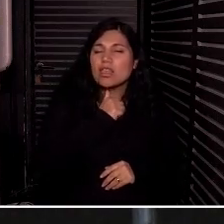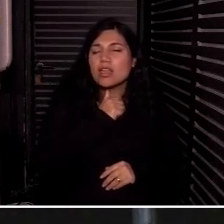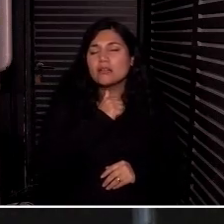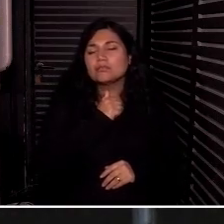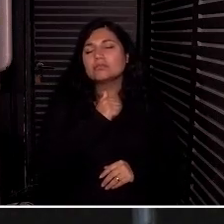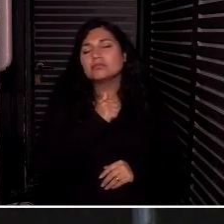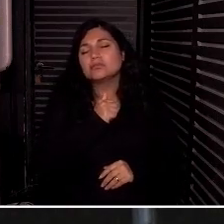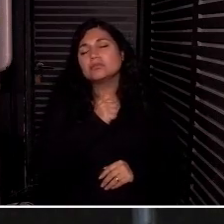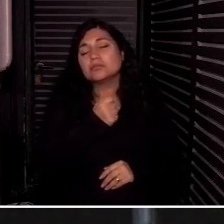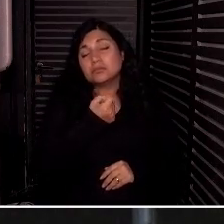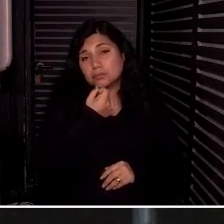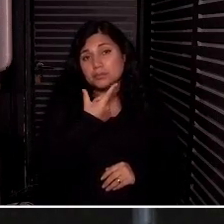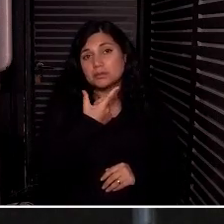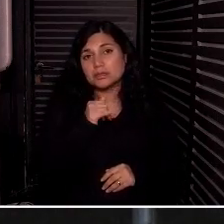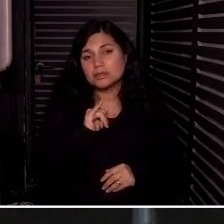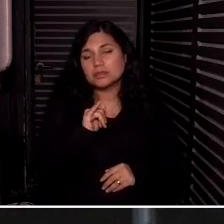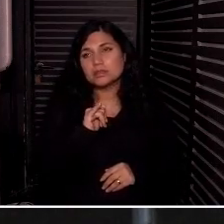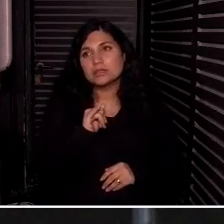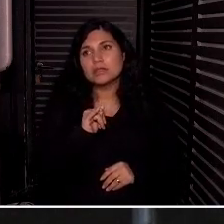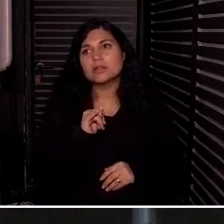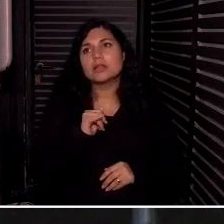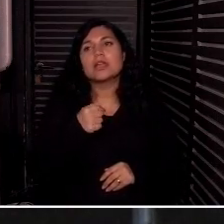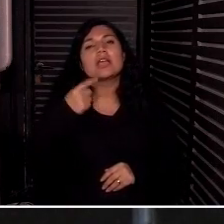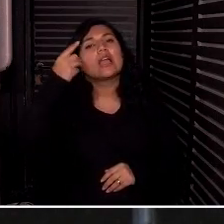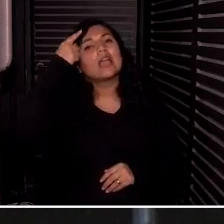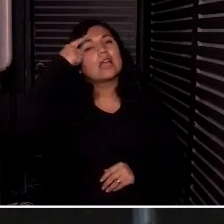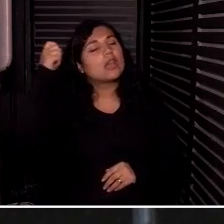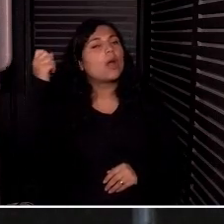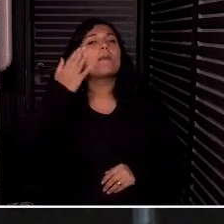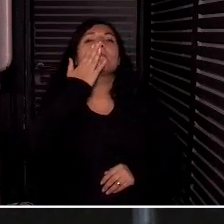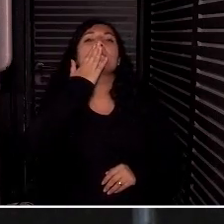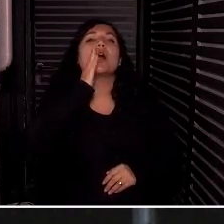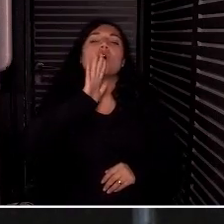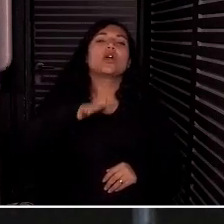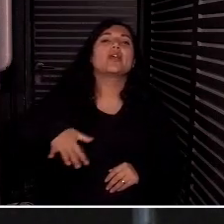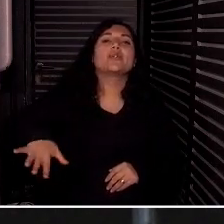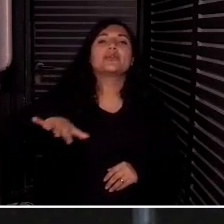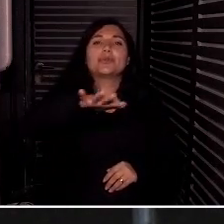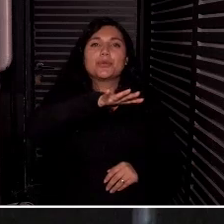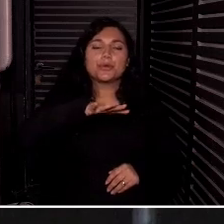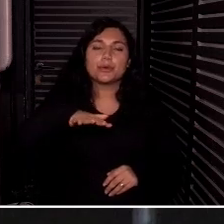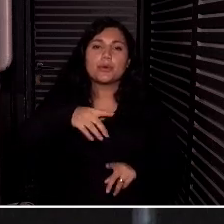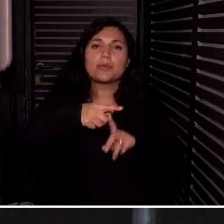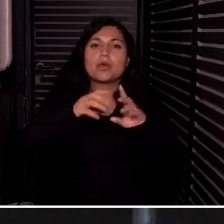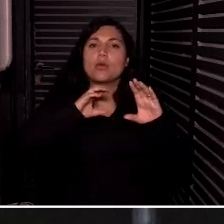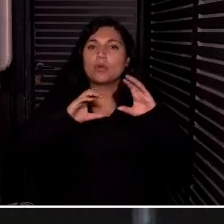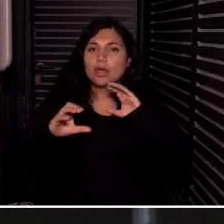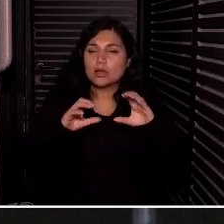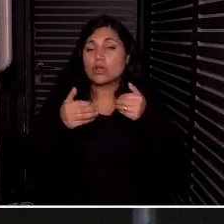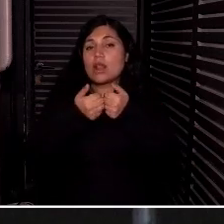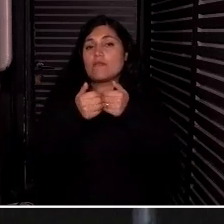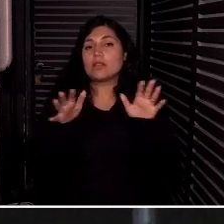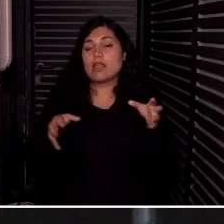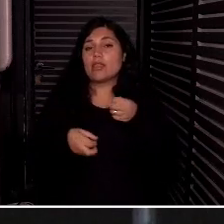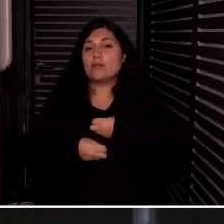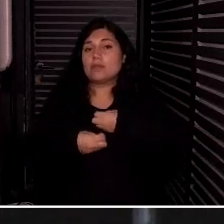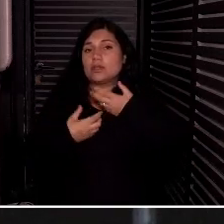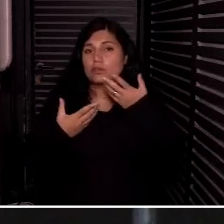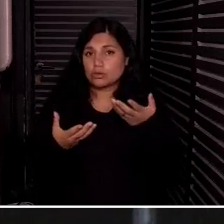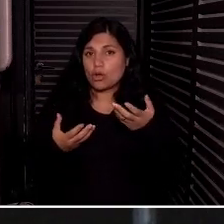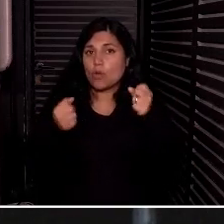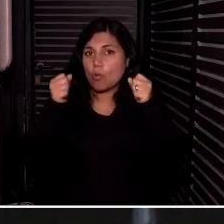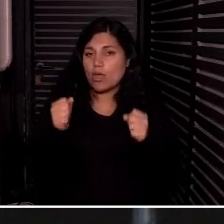que es mejor digamos para el entorno de los medios de comunicación y para la libertad de expresión que haya